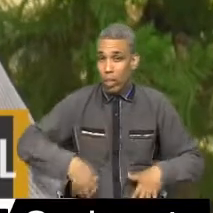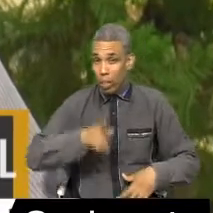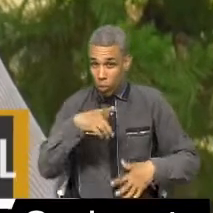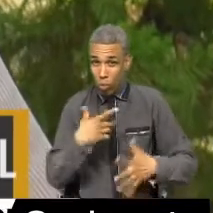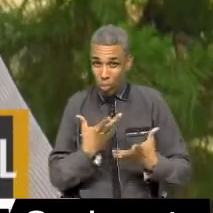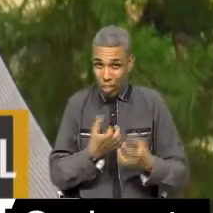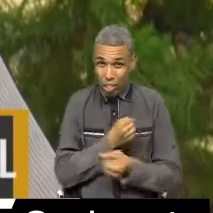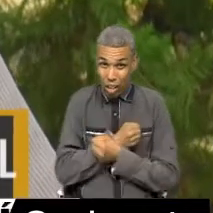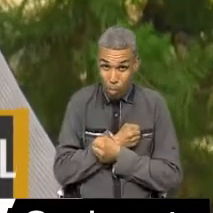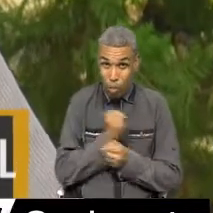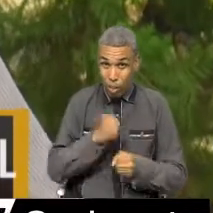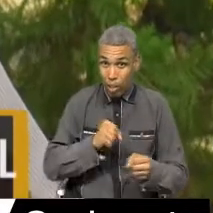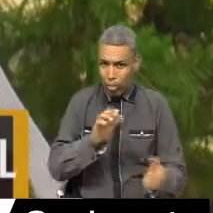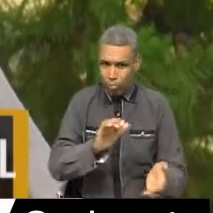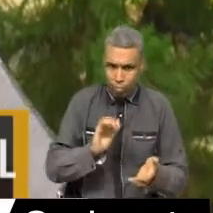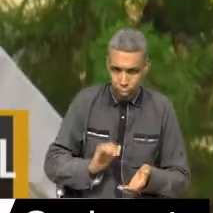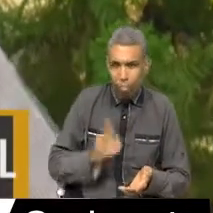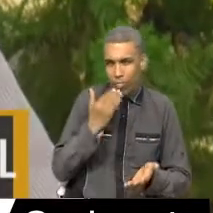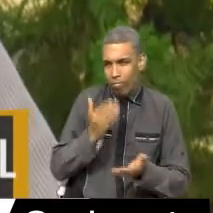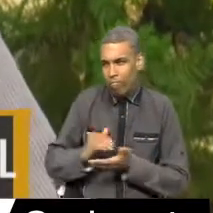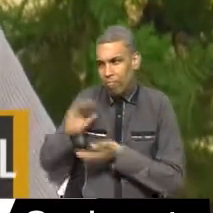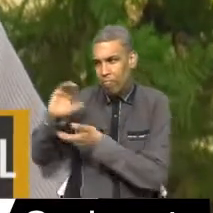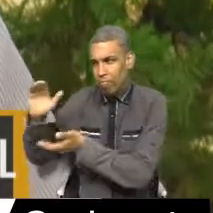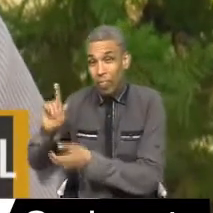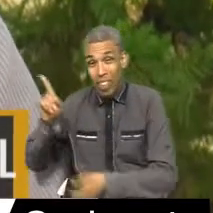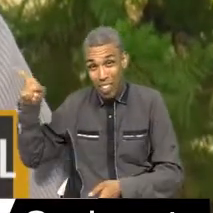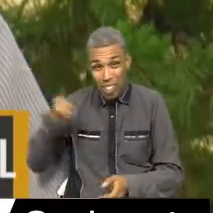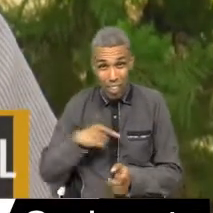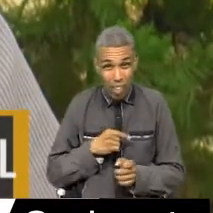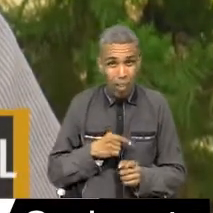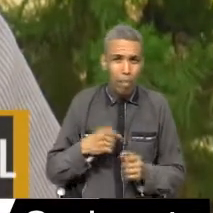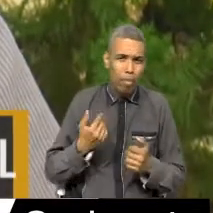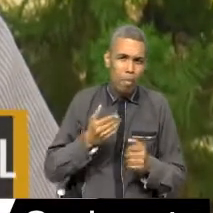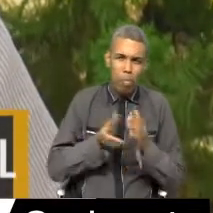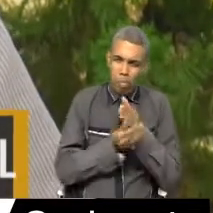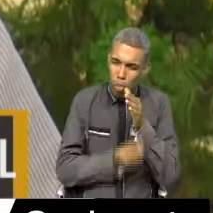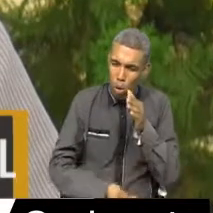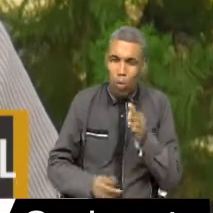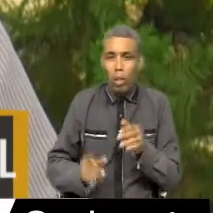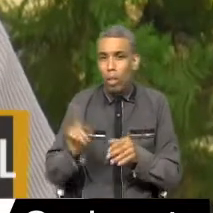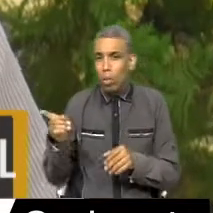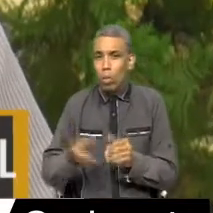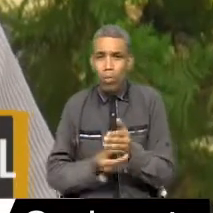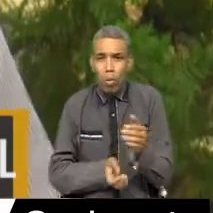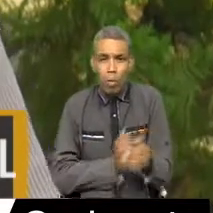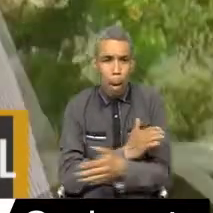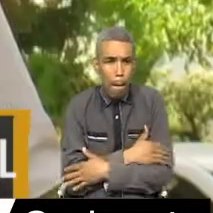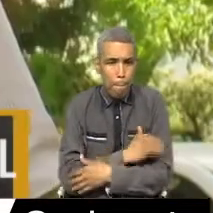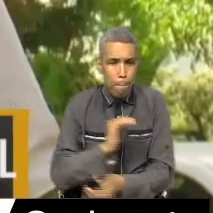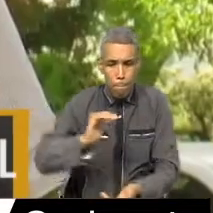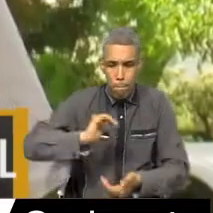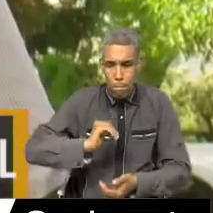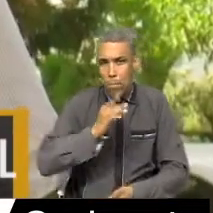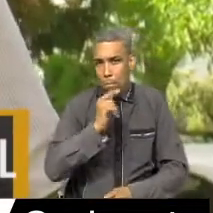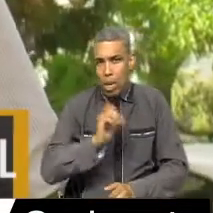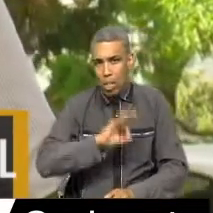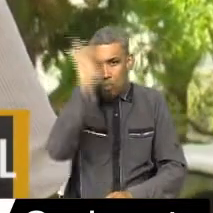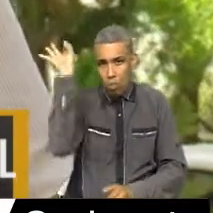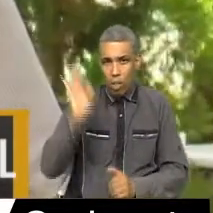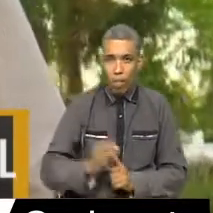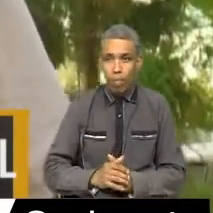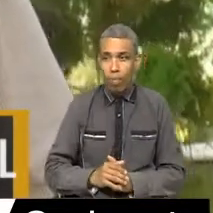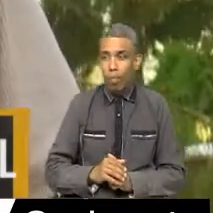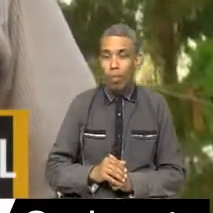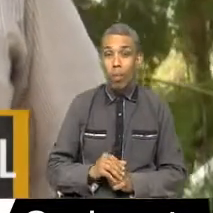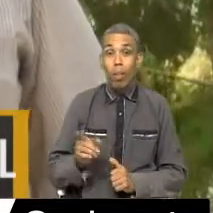para este tiempo de Navidad, donde hay tanta gente pobre en Navidad que no ha tenido forma de tener un regalo o un detallito. Sus afectos por esta población